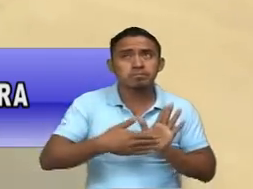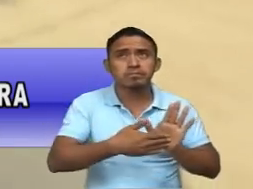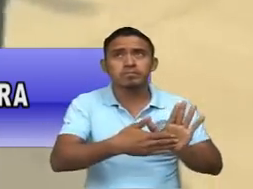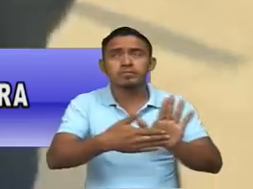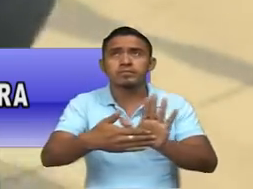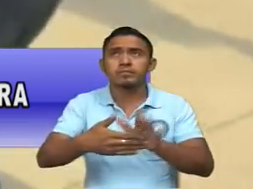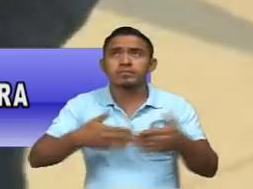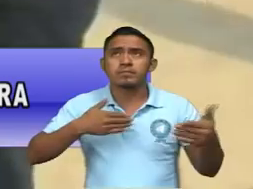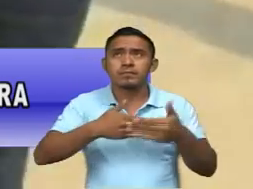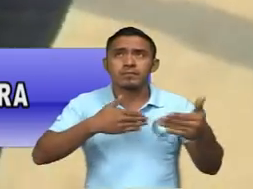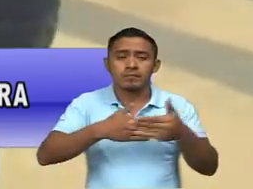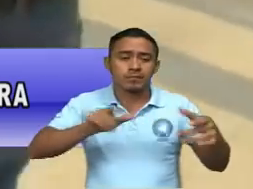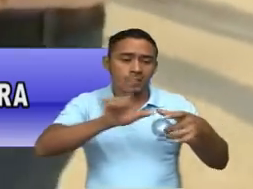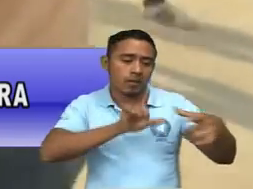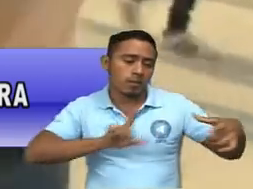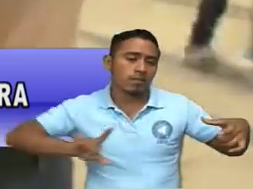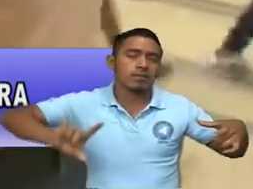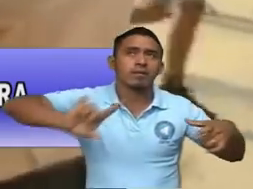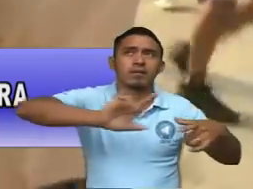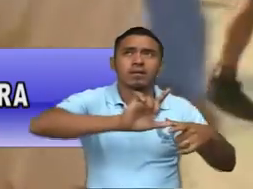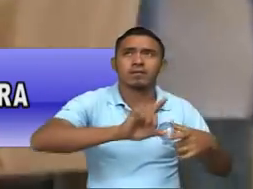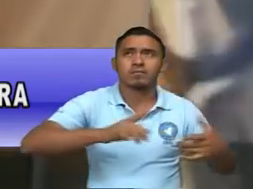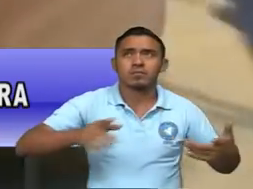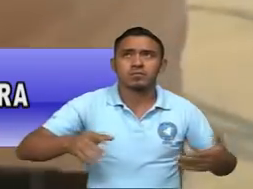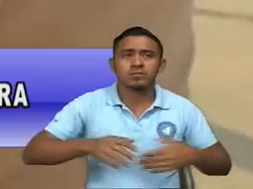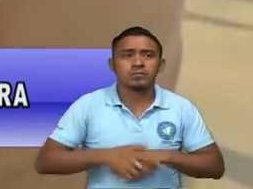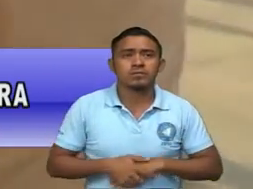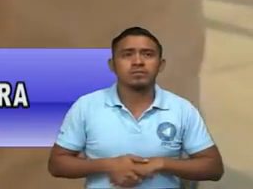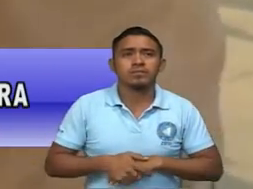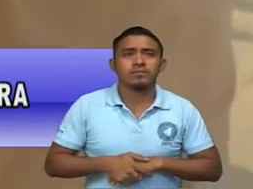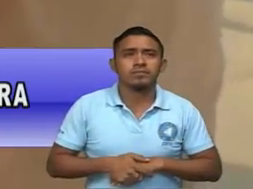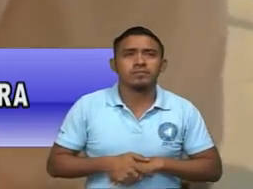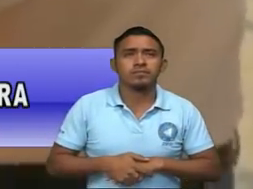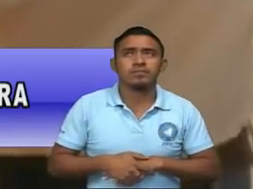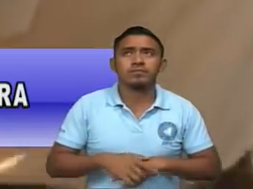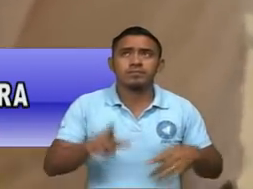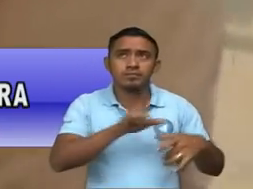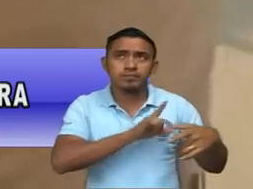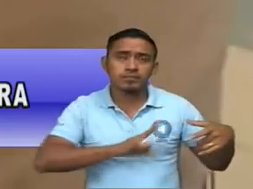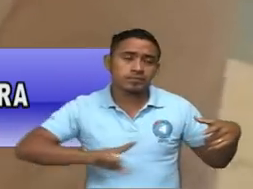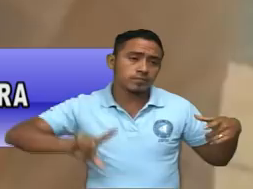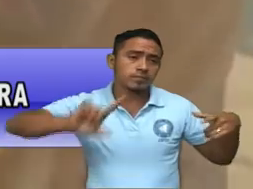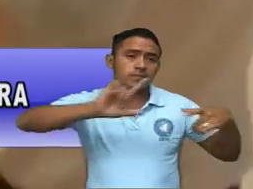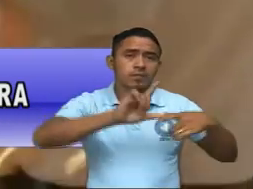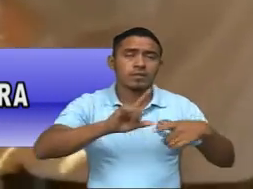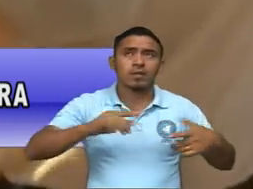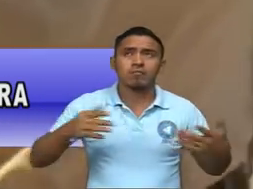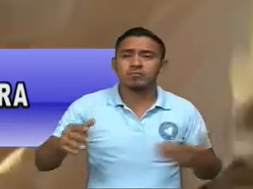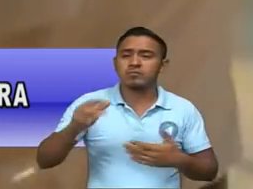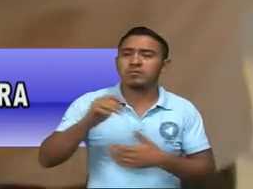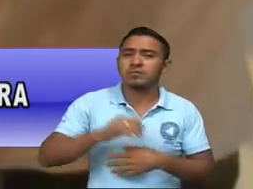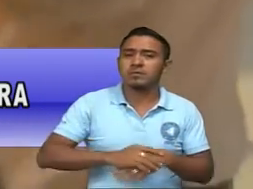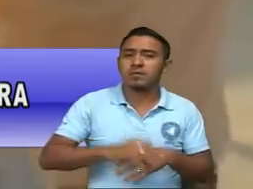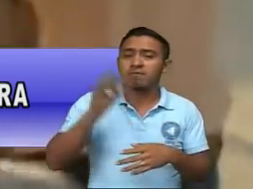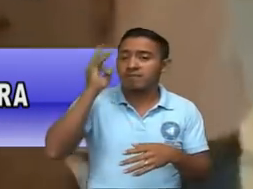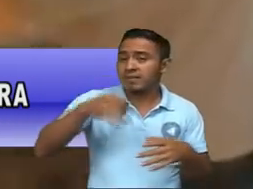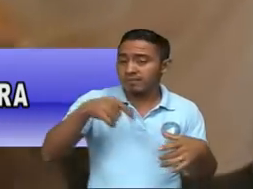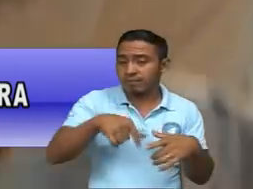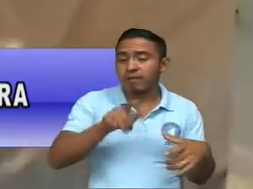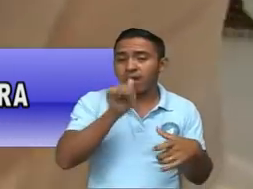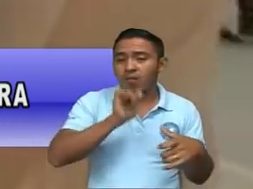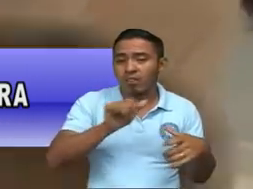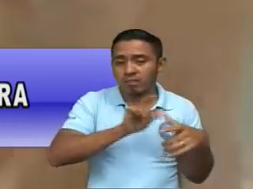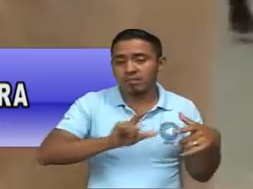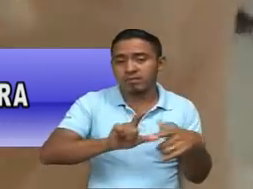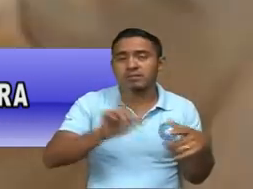la laguna artificial, estamos saliendo del anfiteatro. Esta es la laguna artificial que se ha hecho pues para también